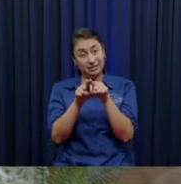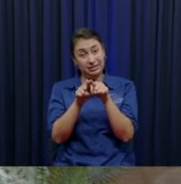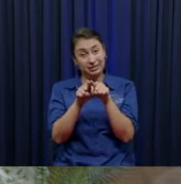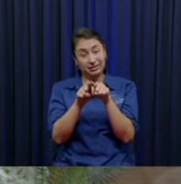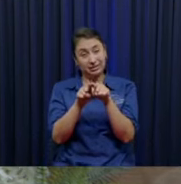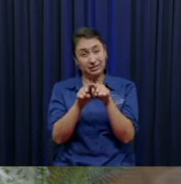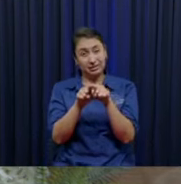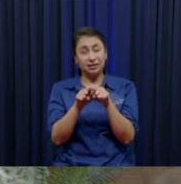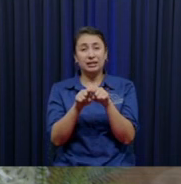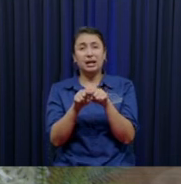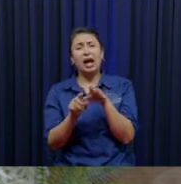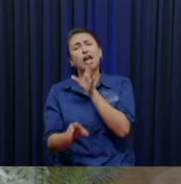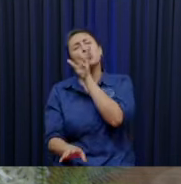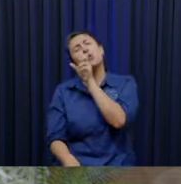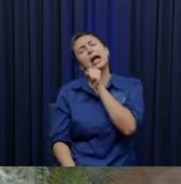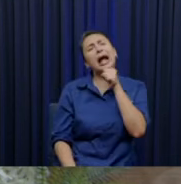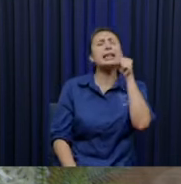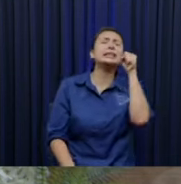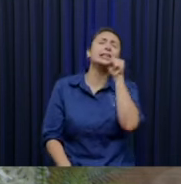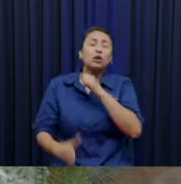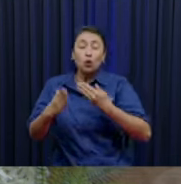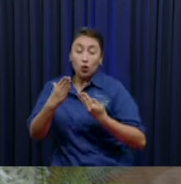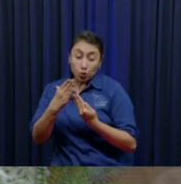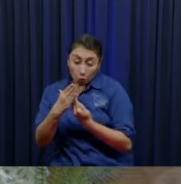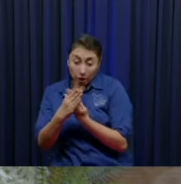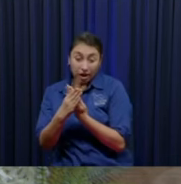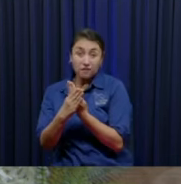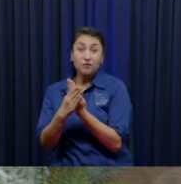cántico nuevo.